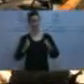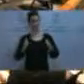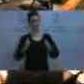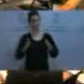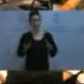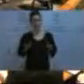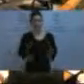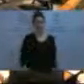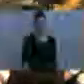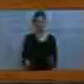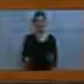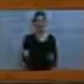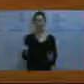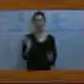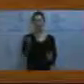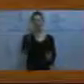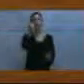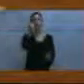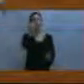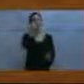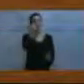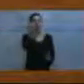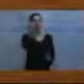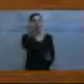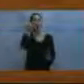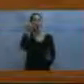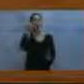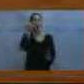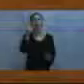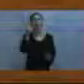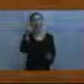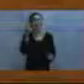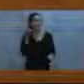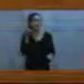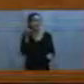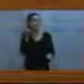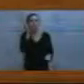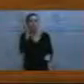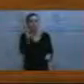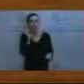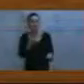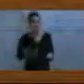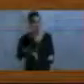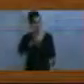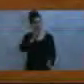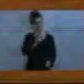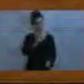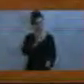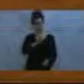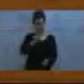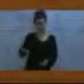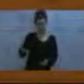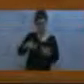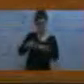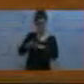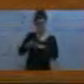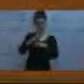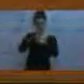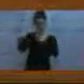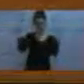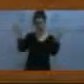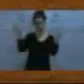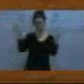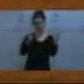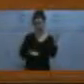tengan un niño o tengan una niña de 2 años que quieran mandar a la red pública de